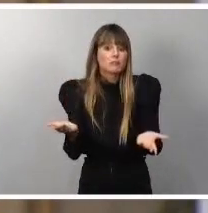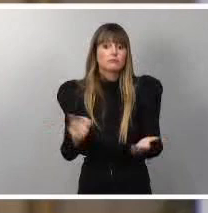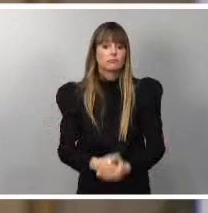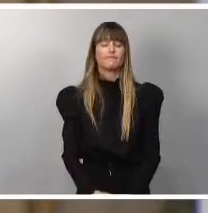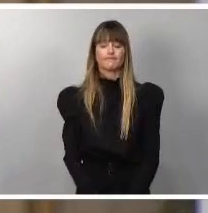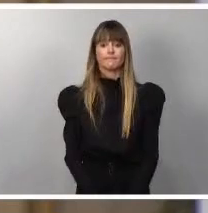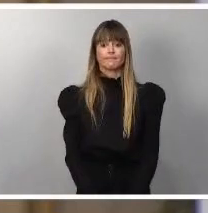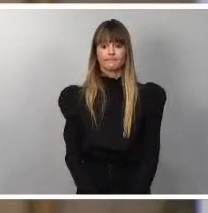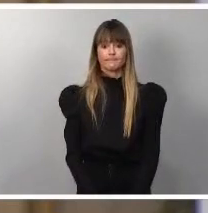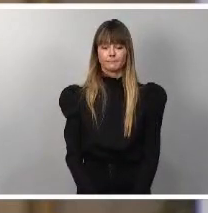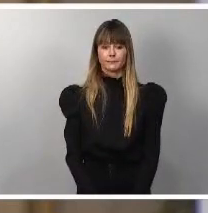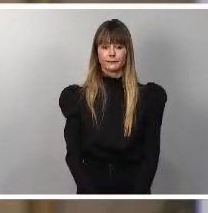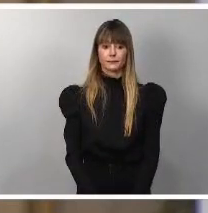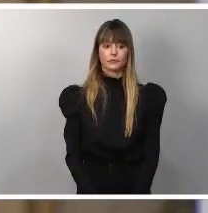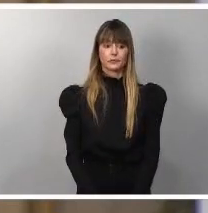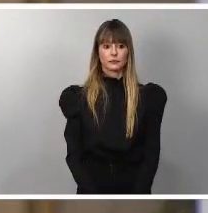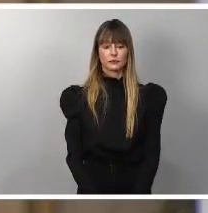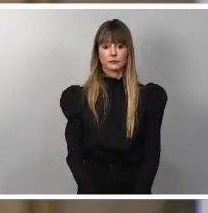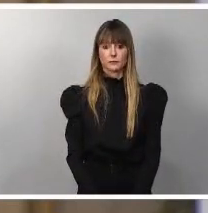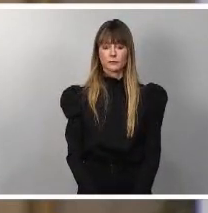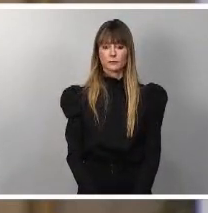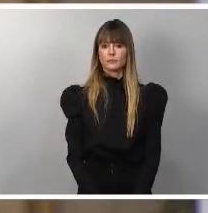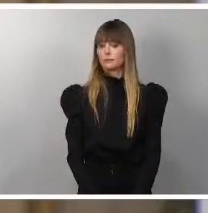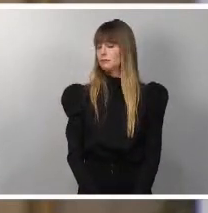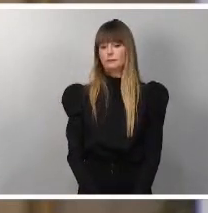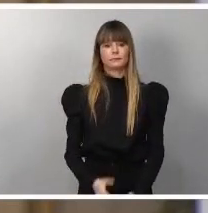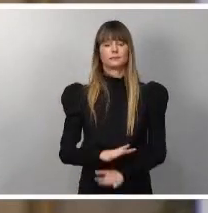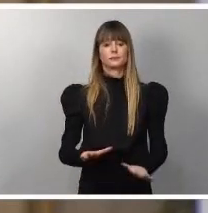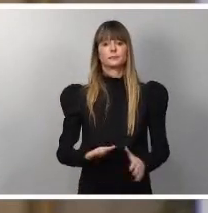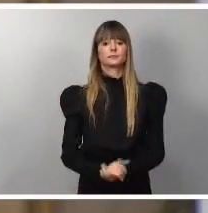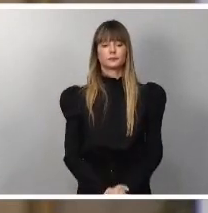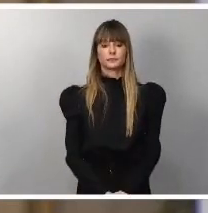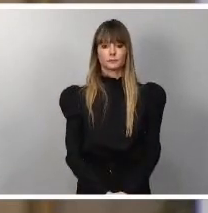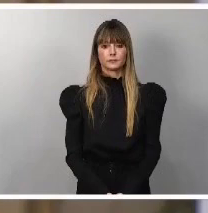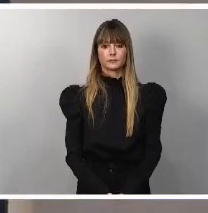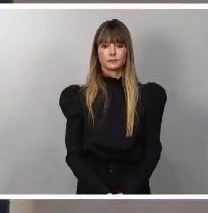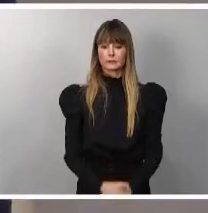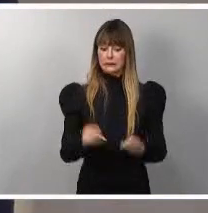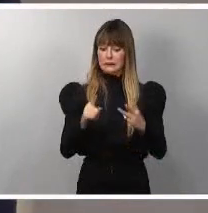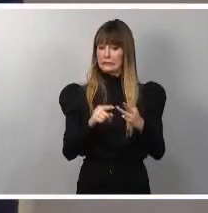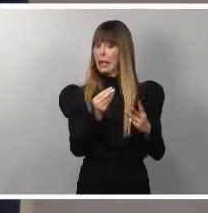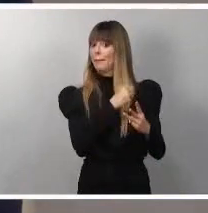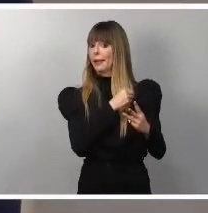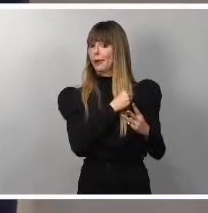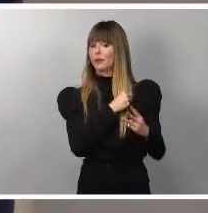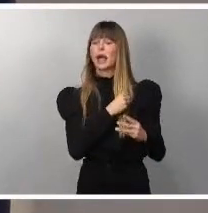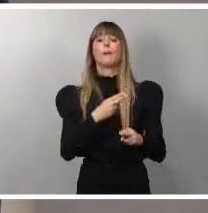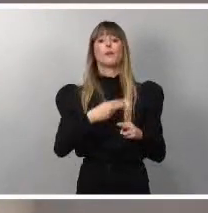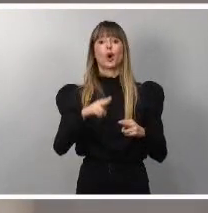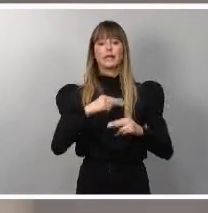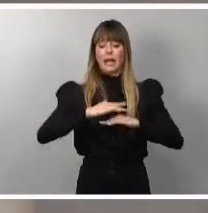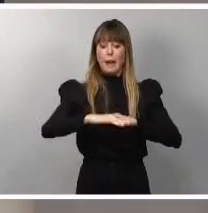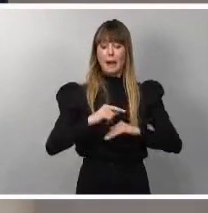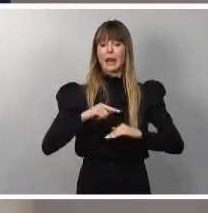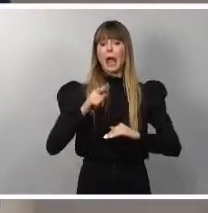fin, creo que está todo dicho. Y respecto a la tercera cuestión sobre la política exterior y el Mar Rojo, creo que la